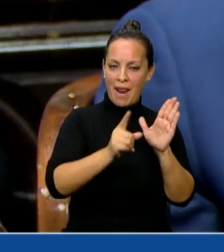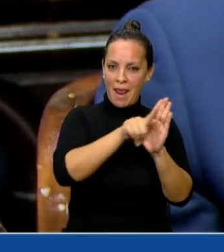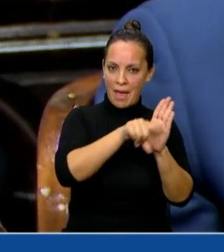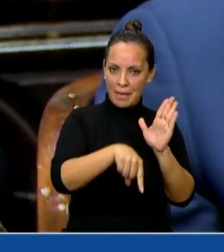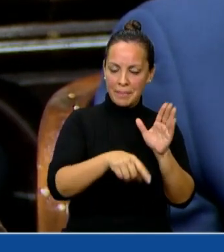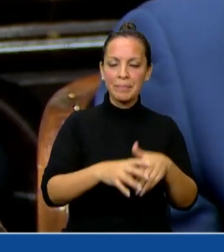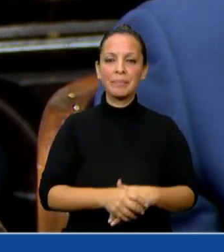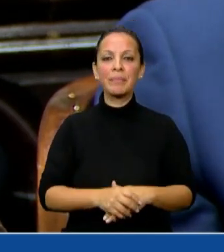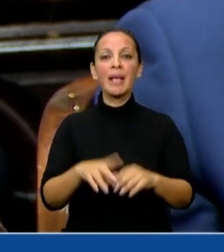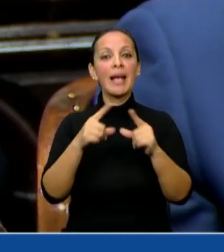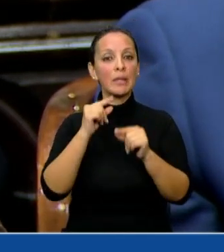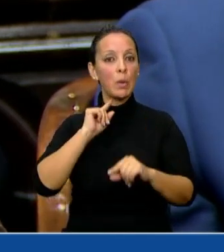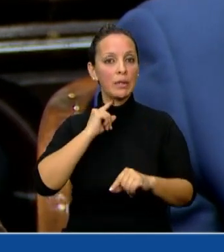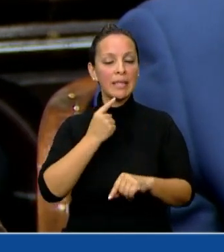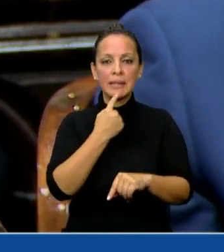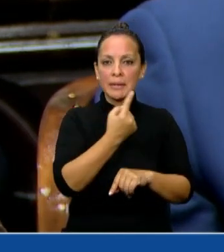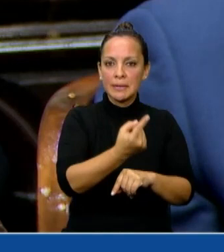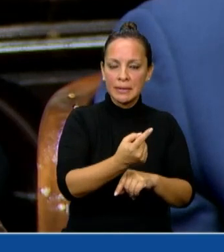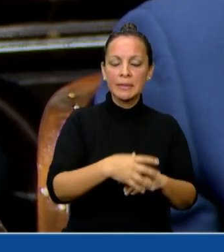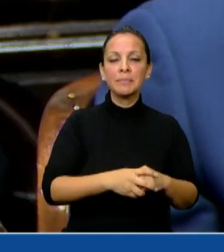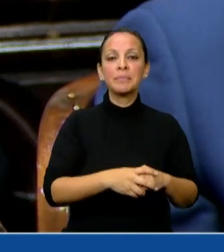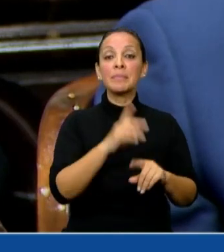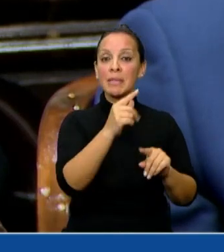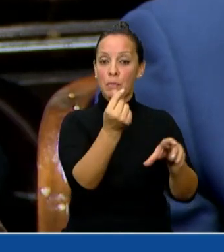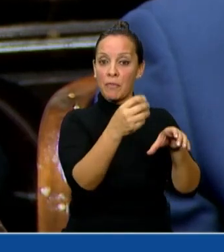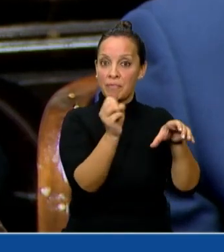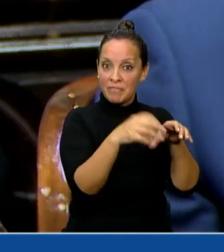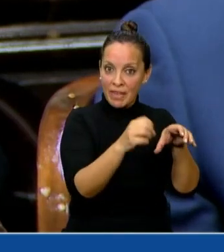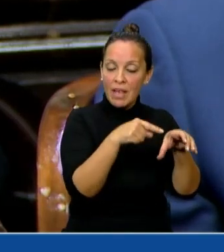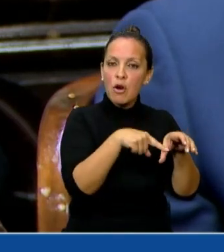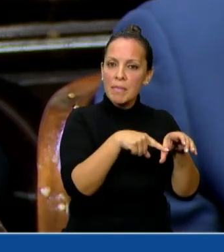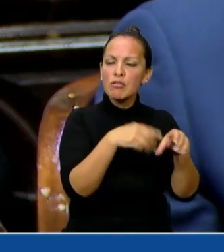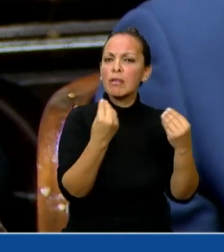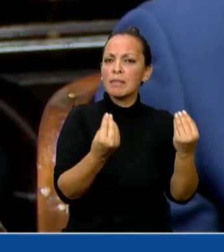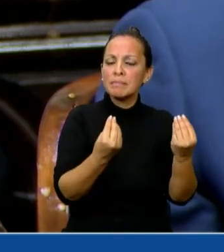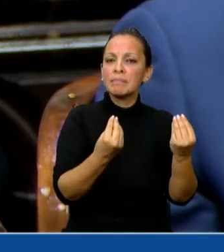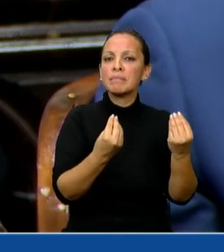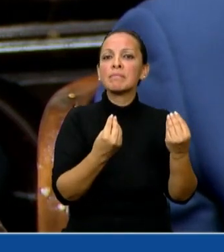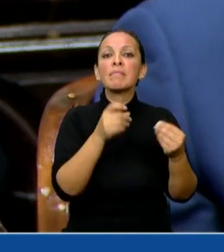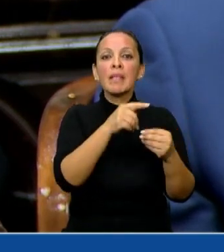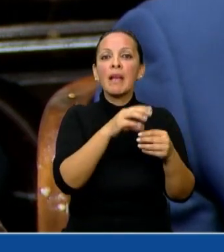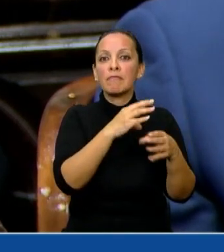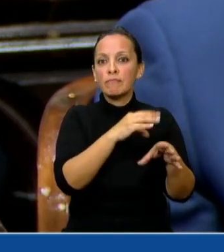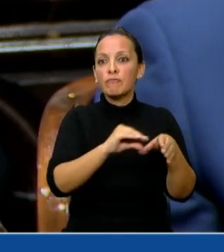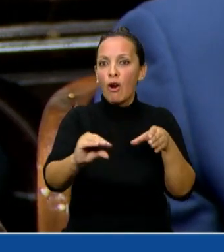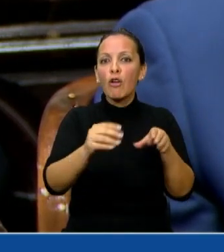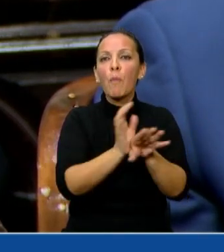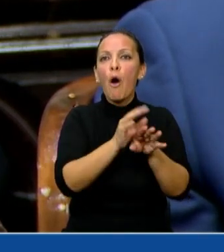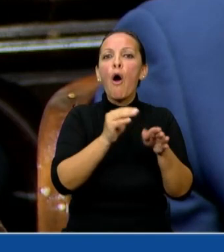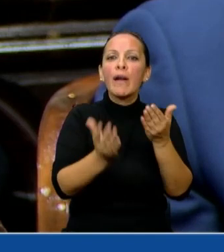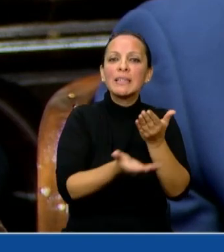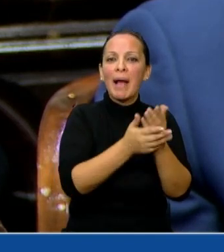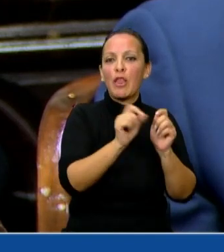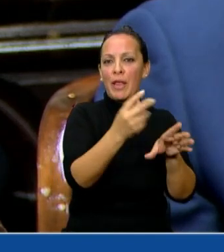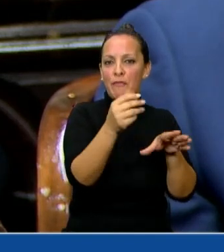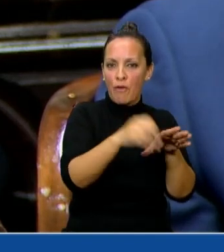El artículo 13 establece que el vice fideicomiso ejercerá las funciones de fiduciario del fondo fiduciario. El